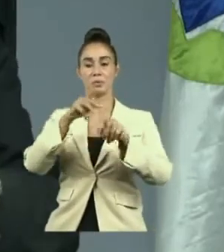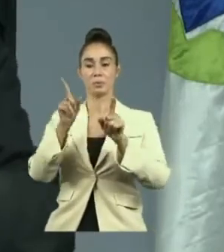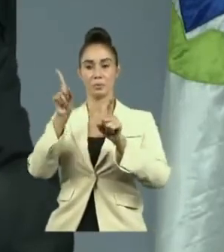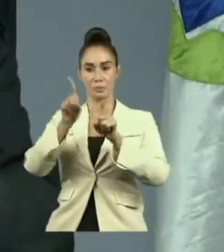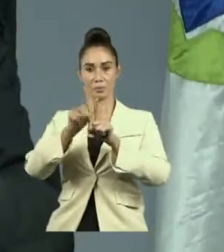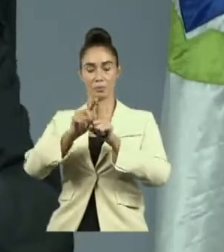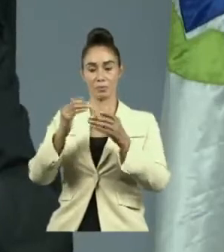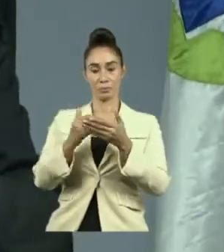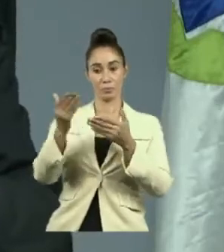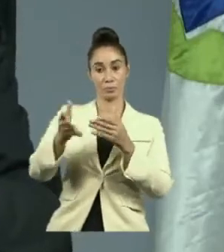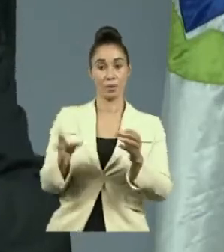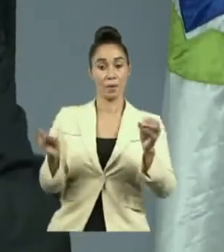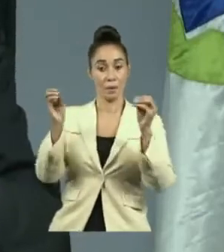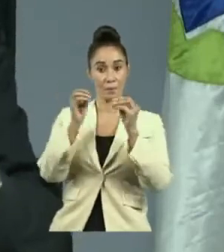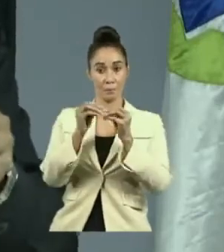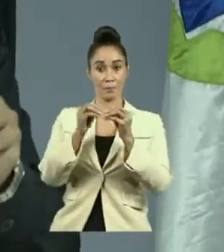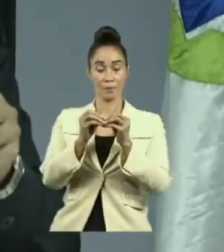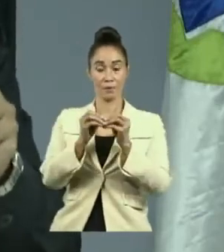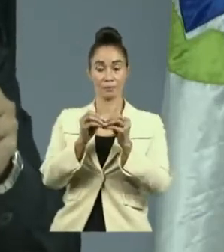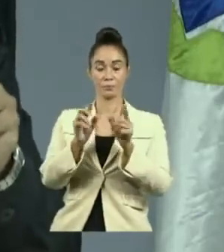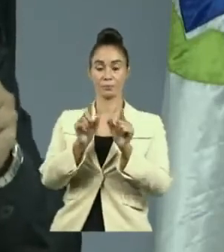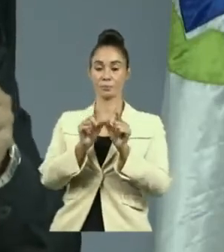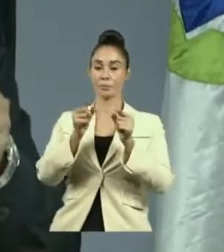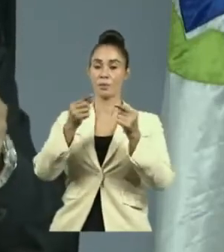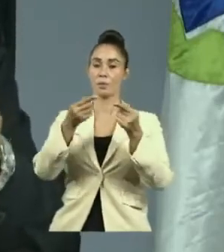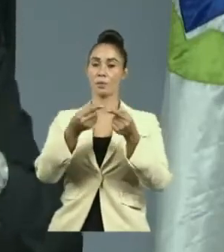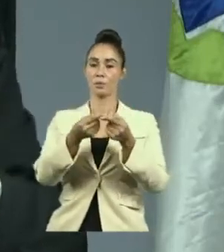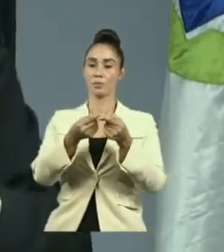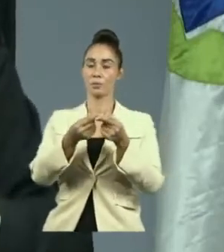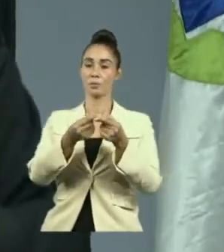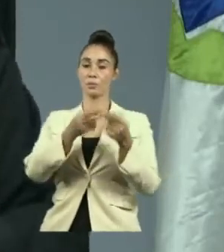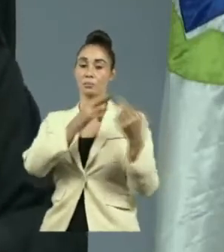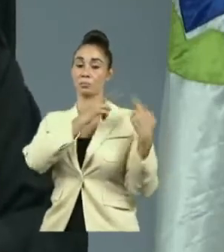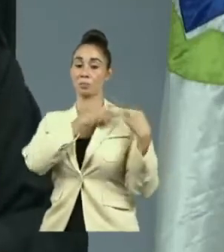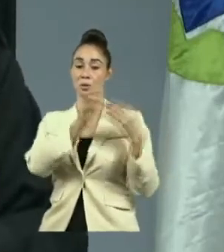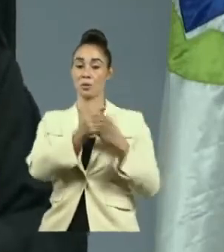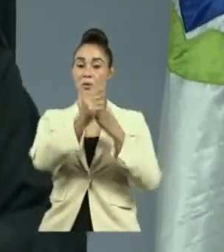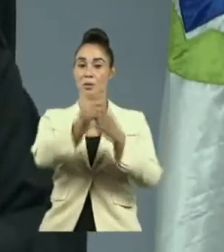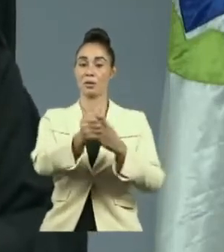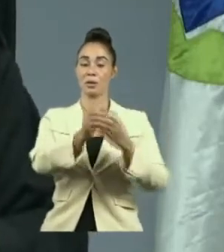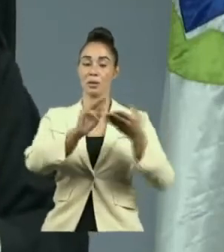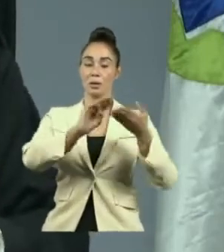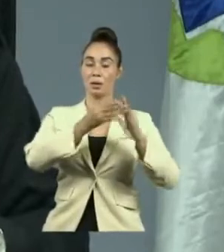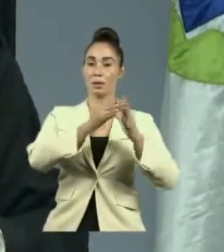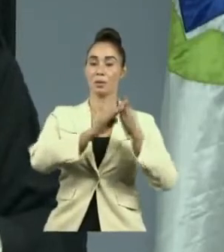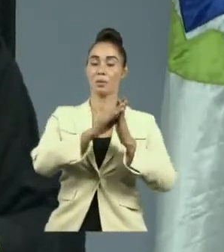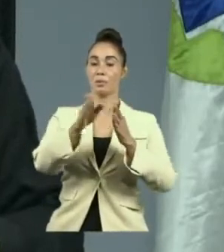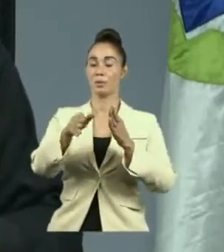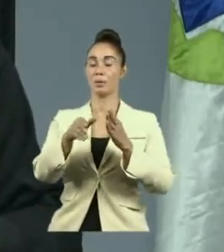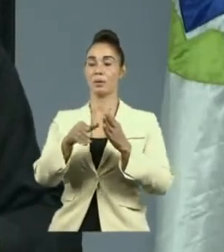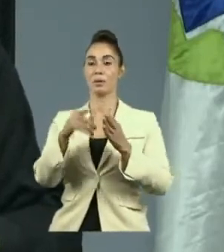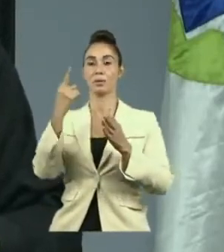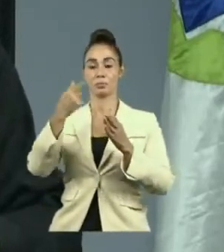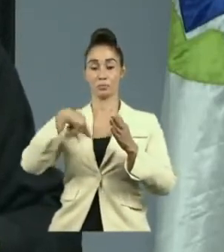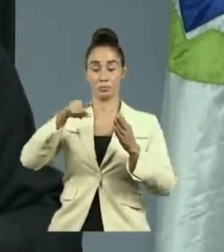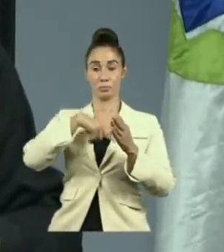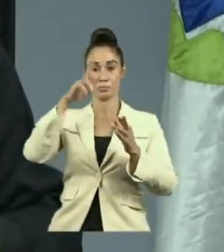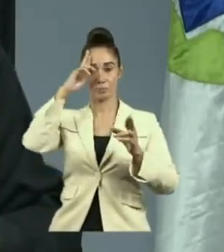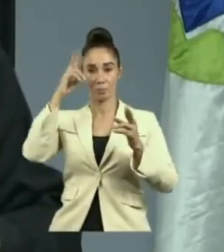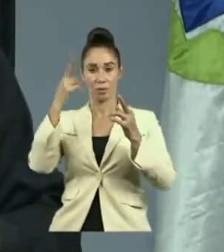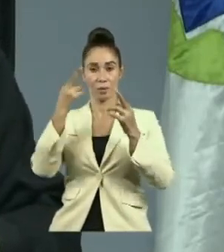de los grupos comunitarios con los que hemos mantenido una reunión importante